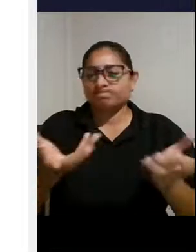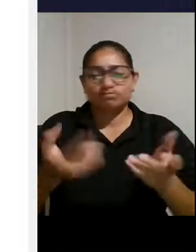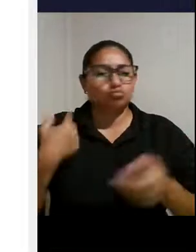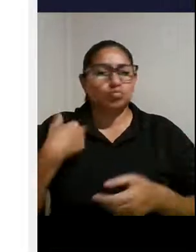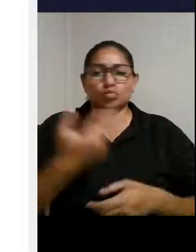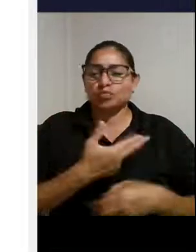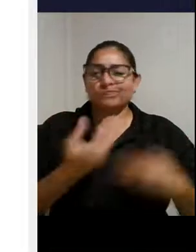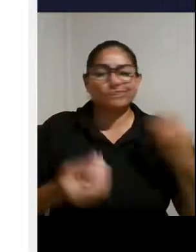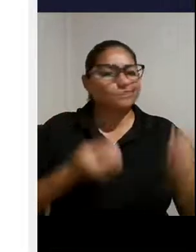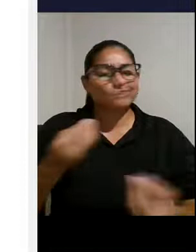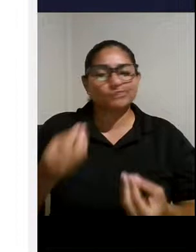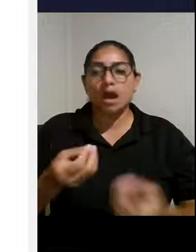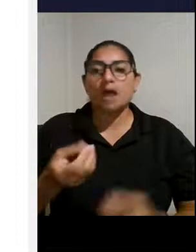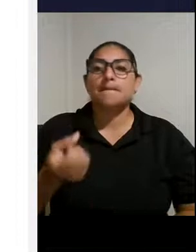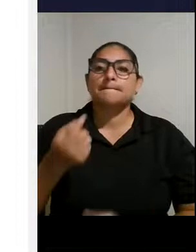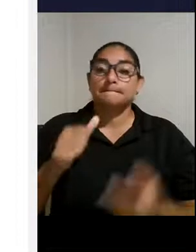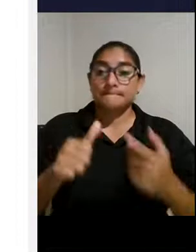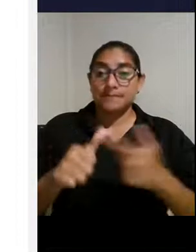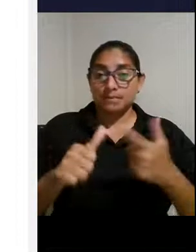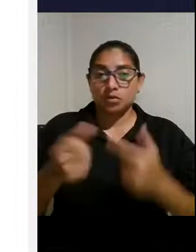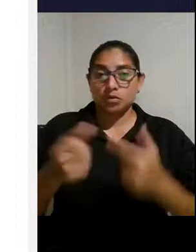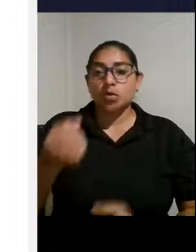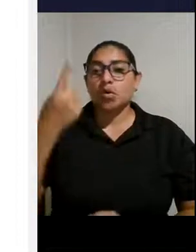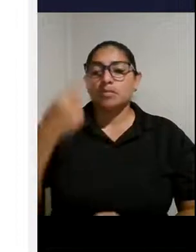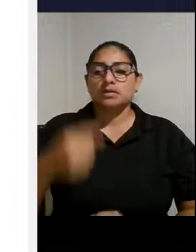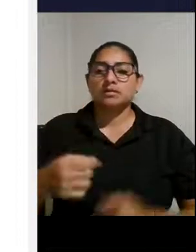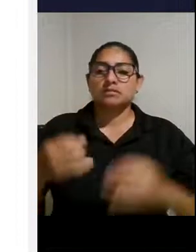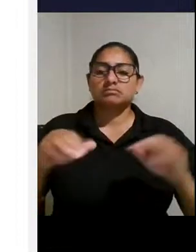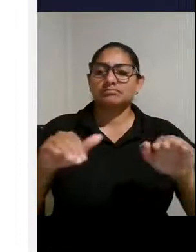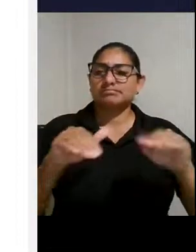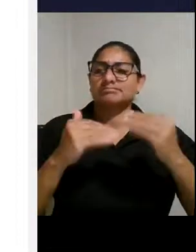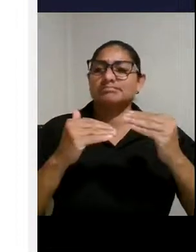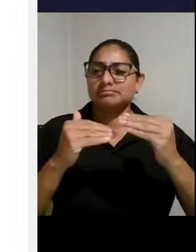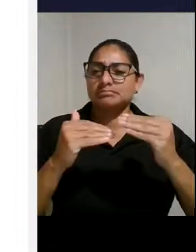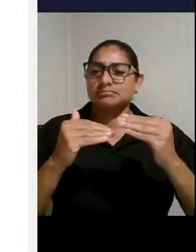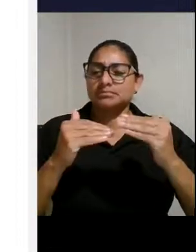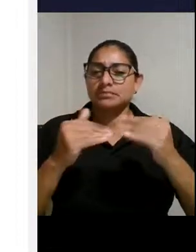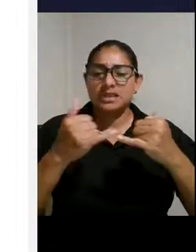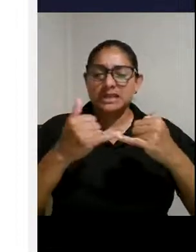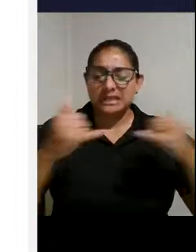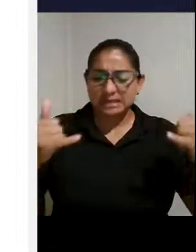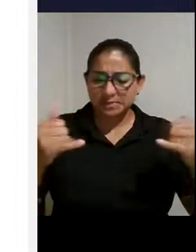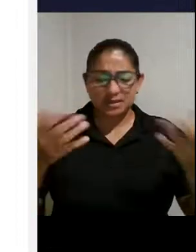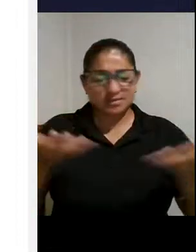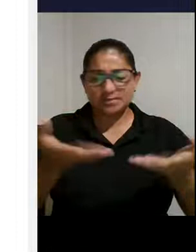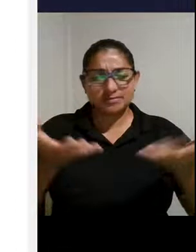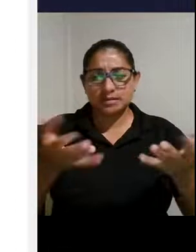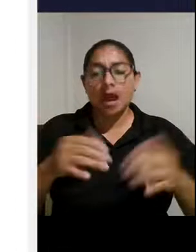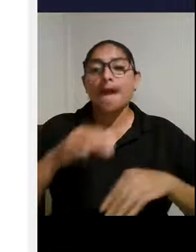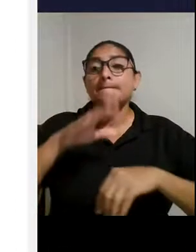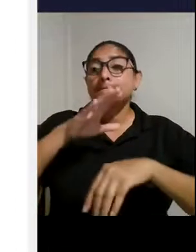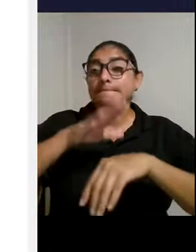nosotros tenemos que entender que los límites nos permiten a